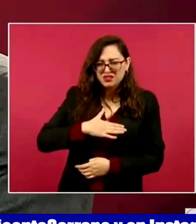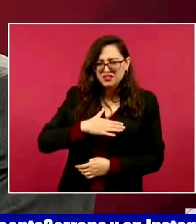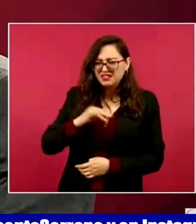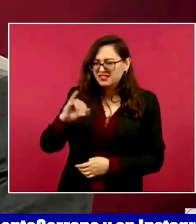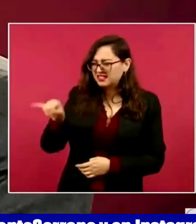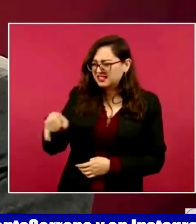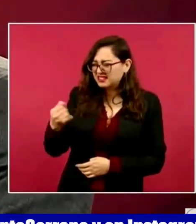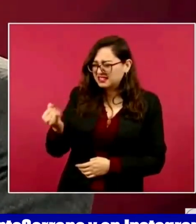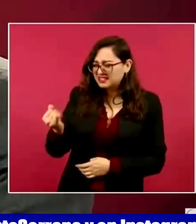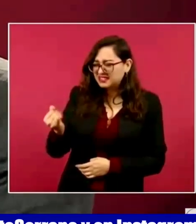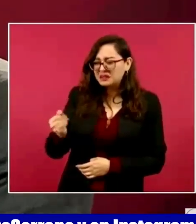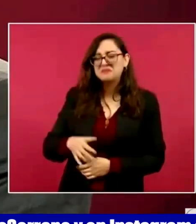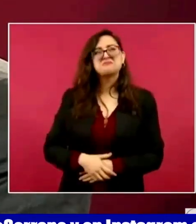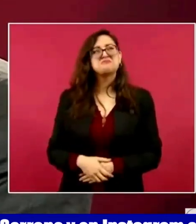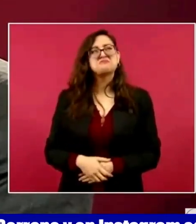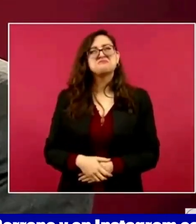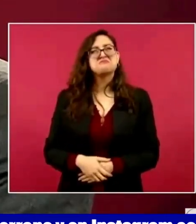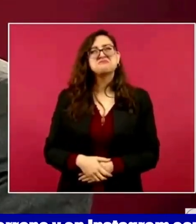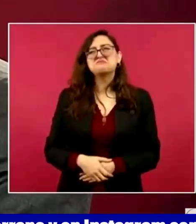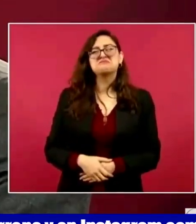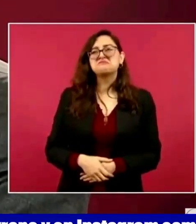si acaso del derecho,